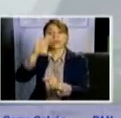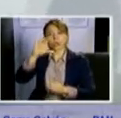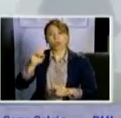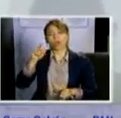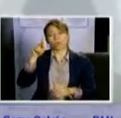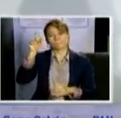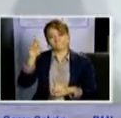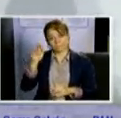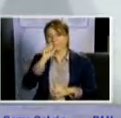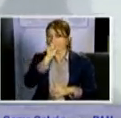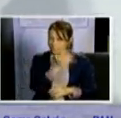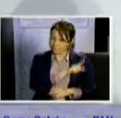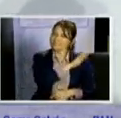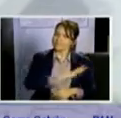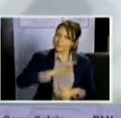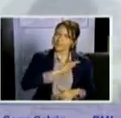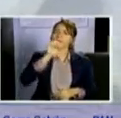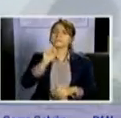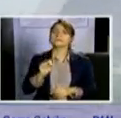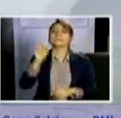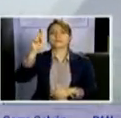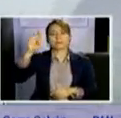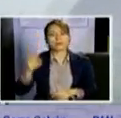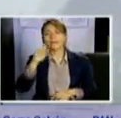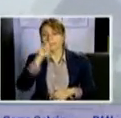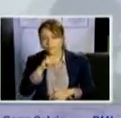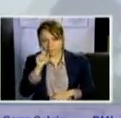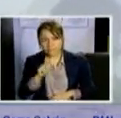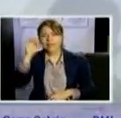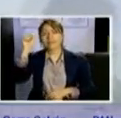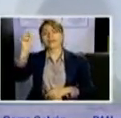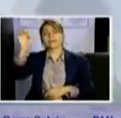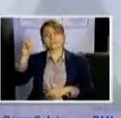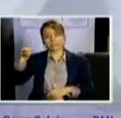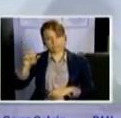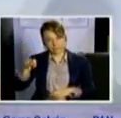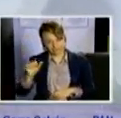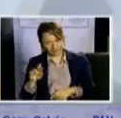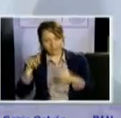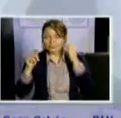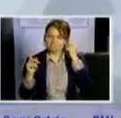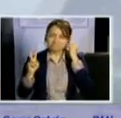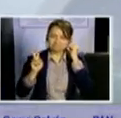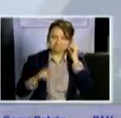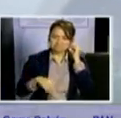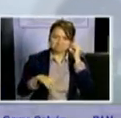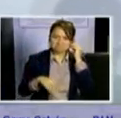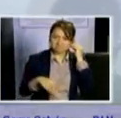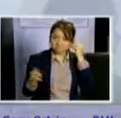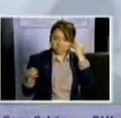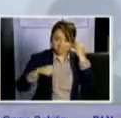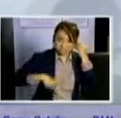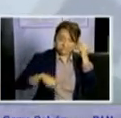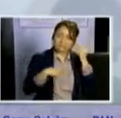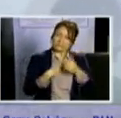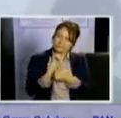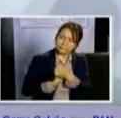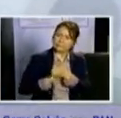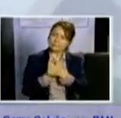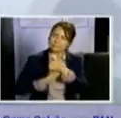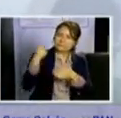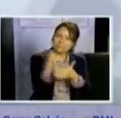Exteriores y también a la Semanat, sobre todo cuando decididamente pujaron y ganaron el punto de incluir el